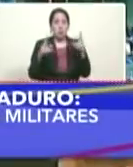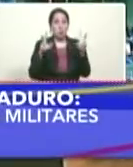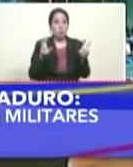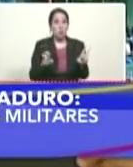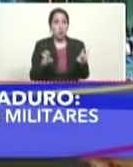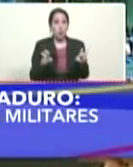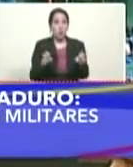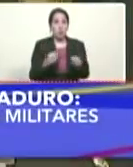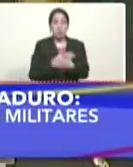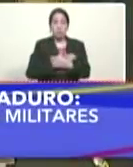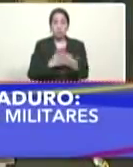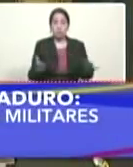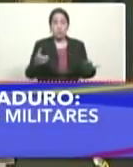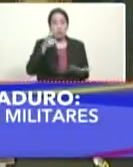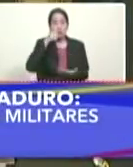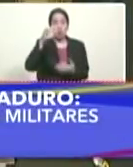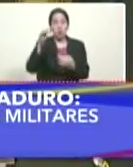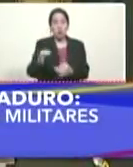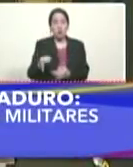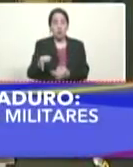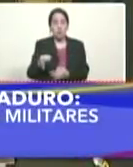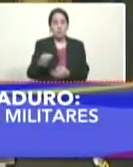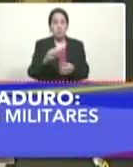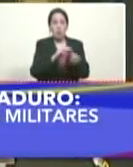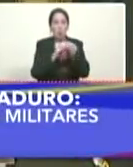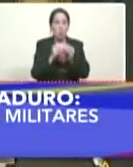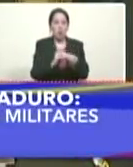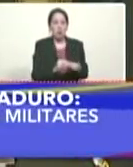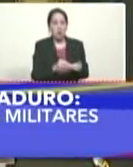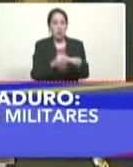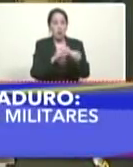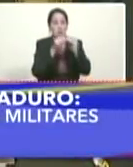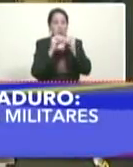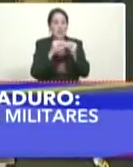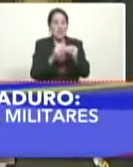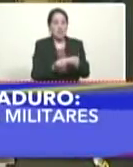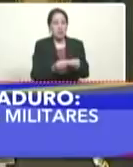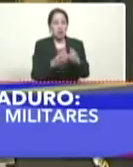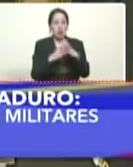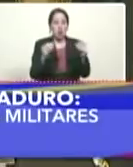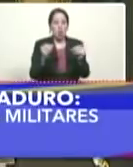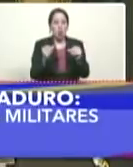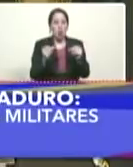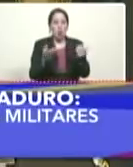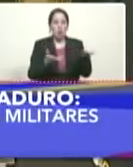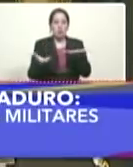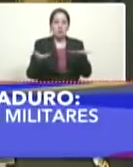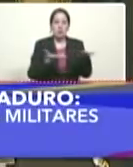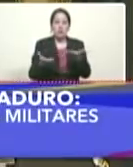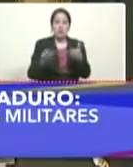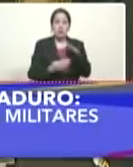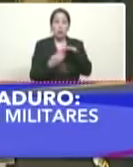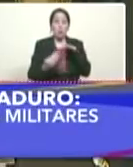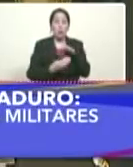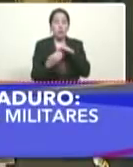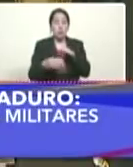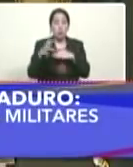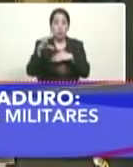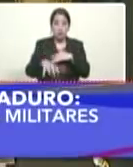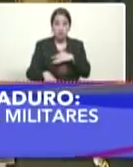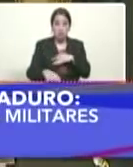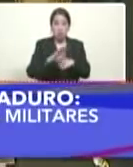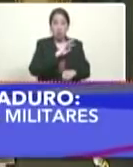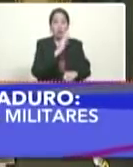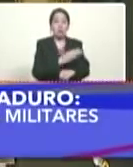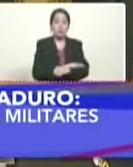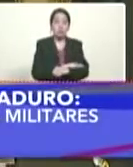proporcionará seguridad operatividad y mantenimiento a los servicios básicos del estado cuya misión será la de potenciar